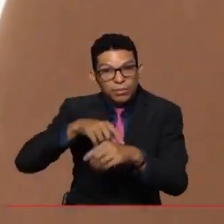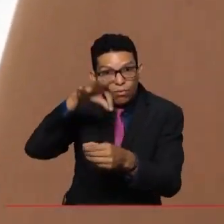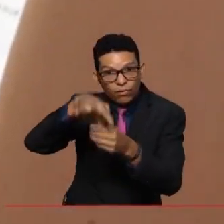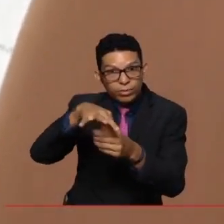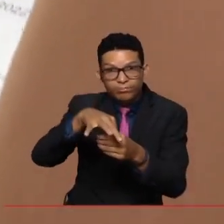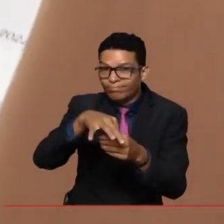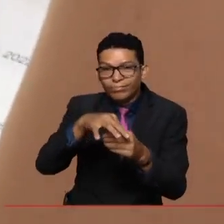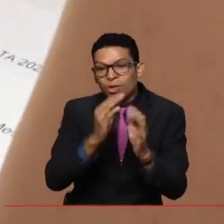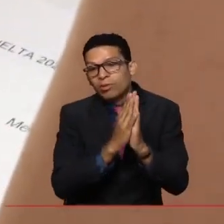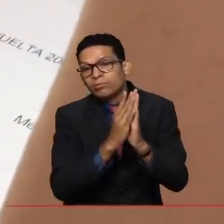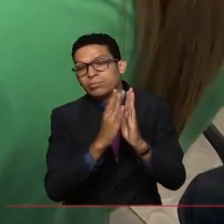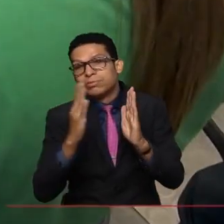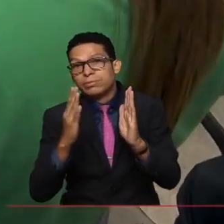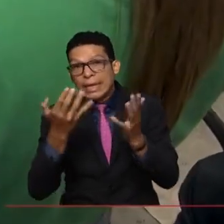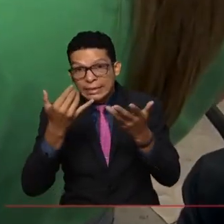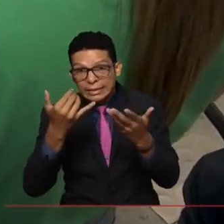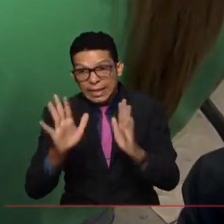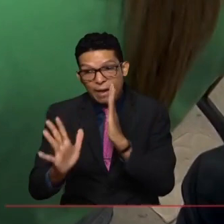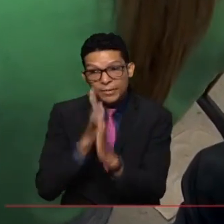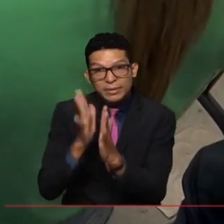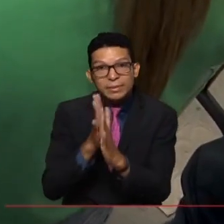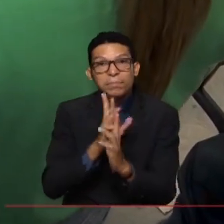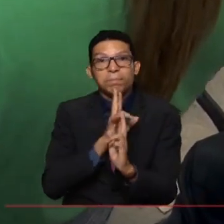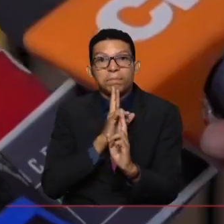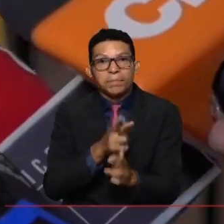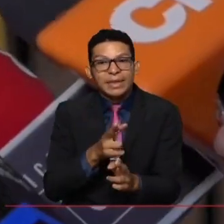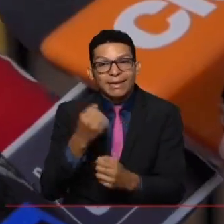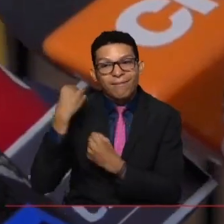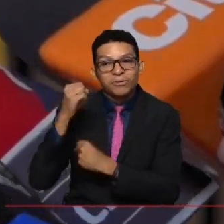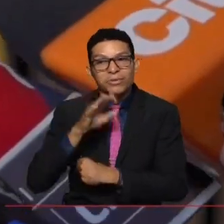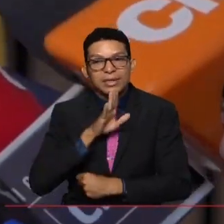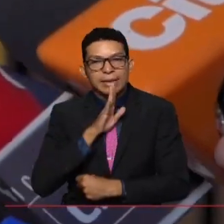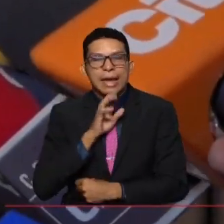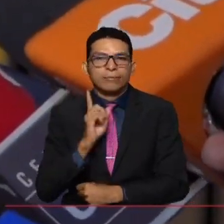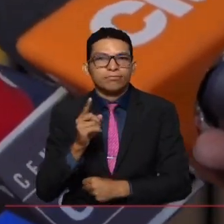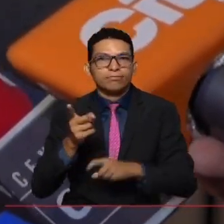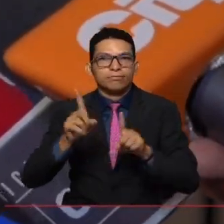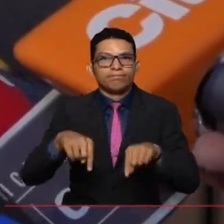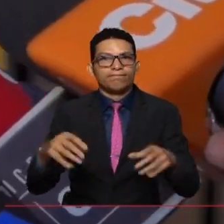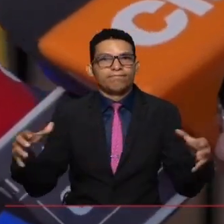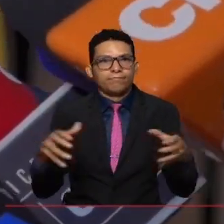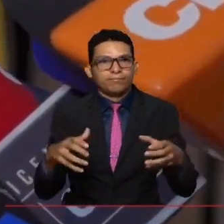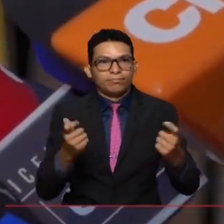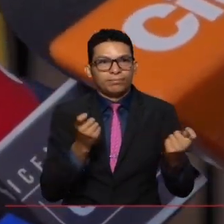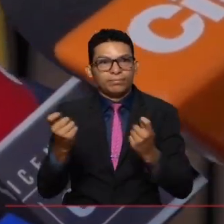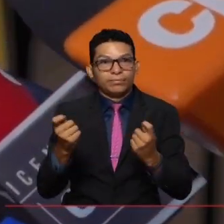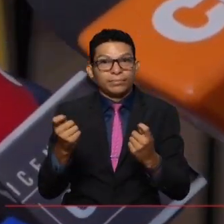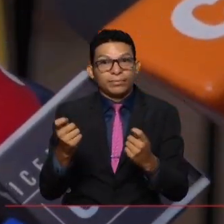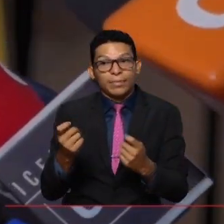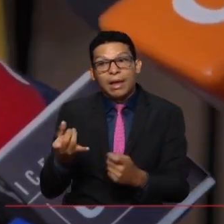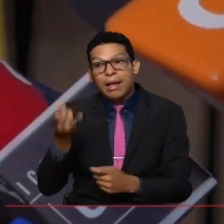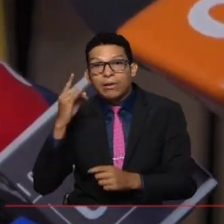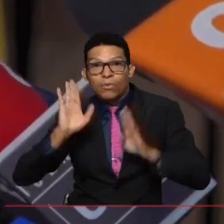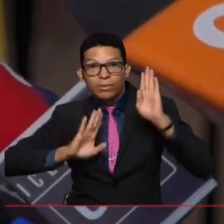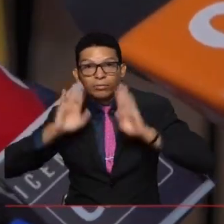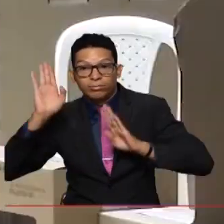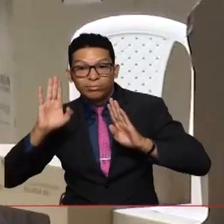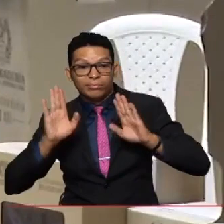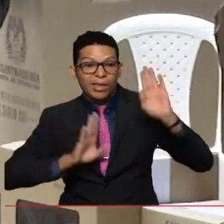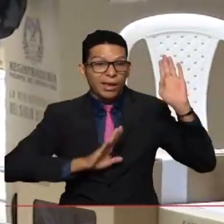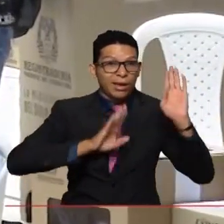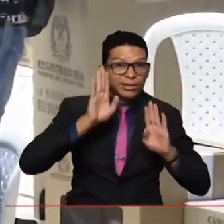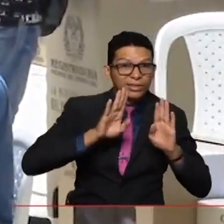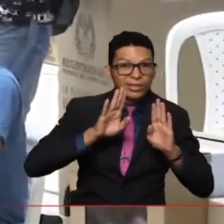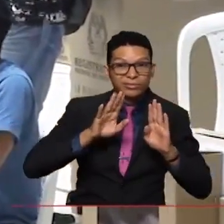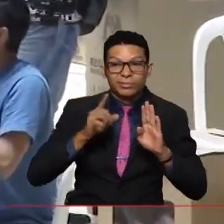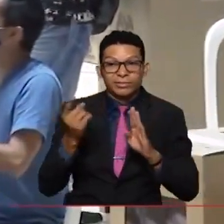votación, también una vez se conozcan los resultados. Los resultados seguramente no beneficien a un candidato o a una candidatura u